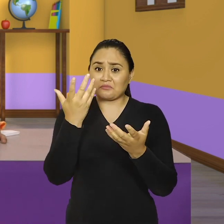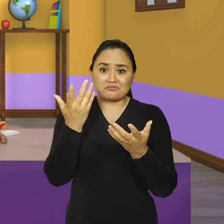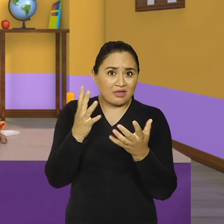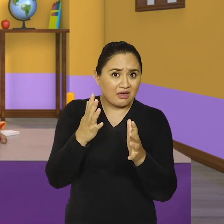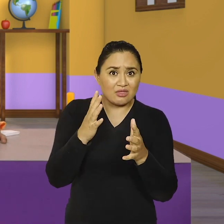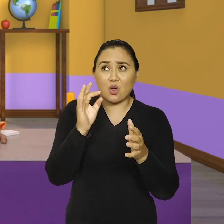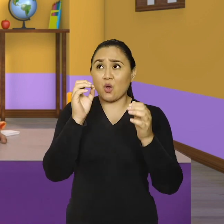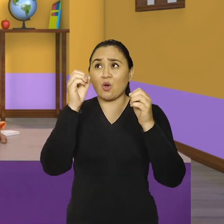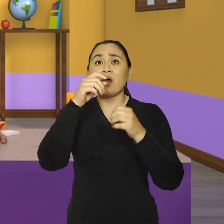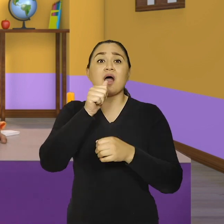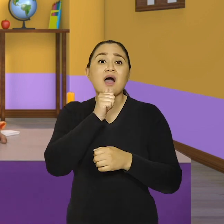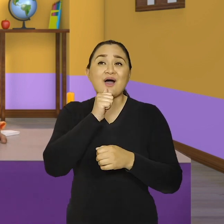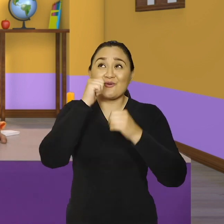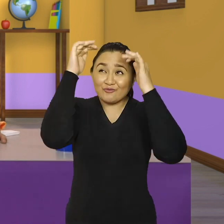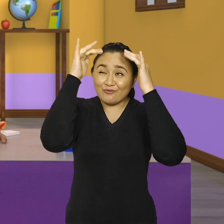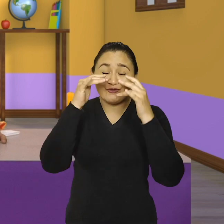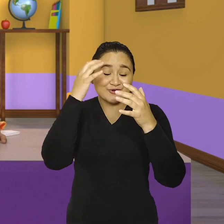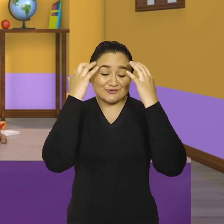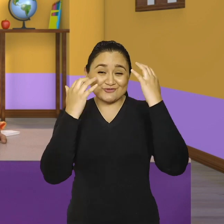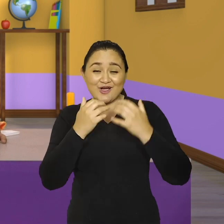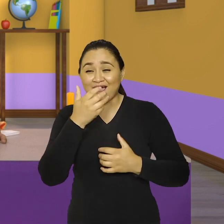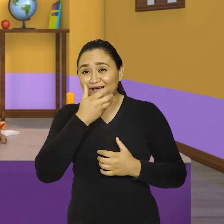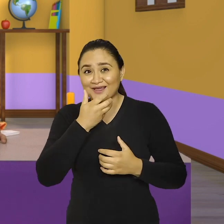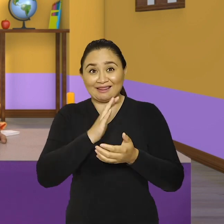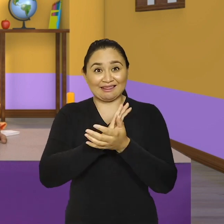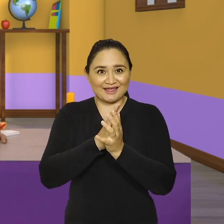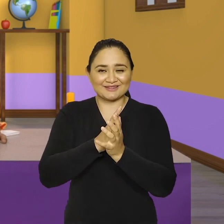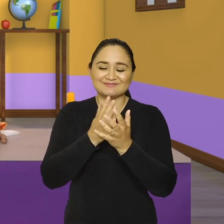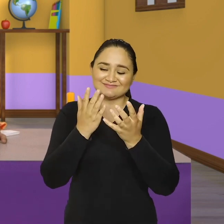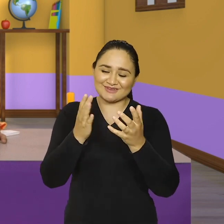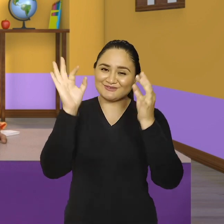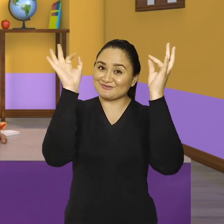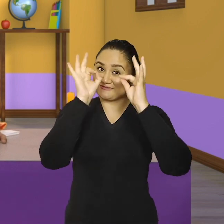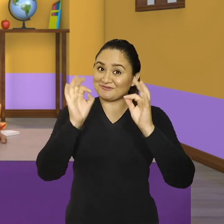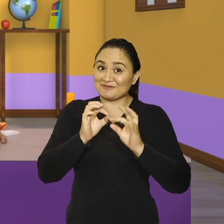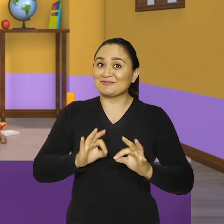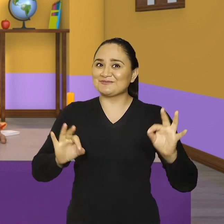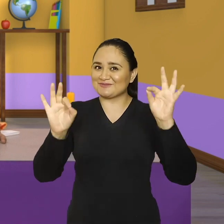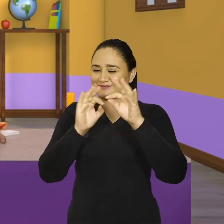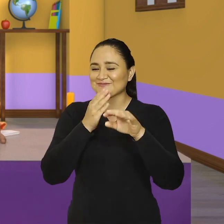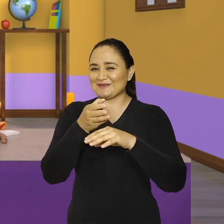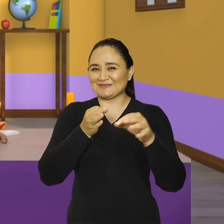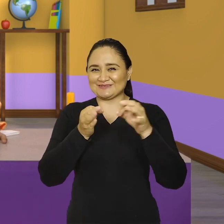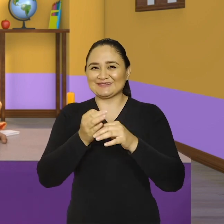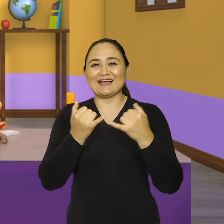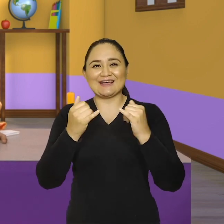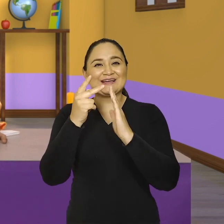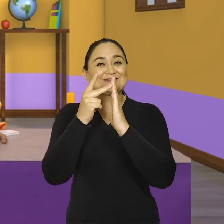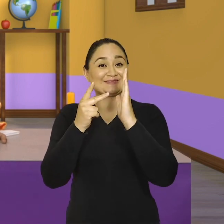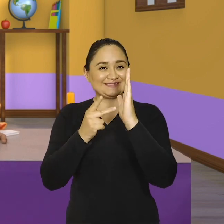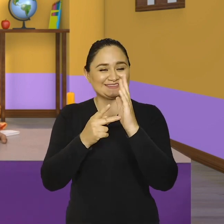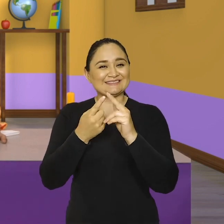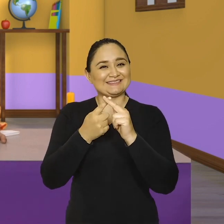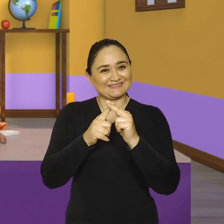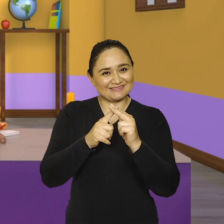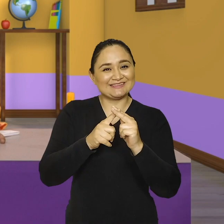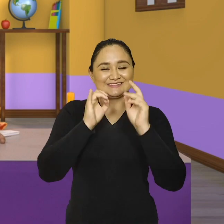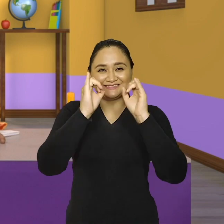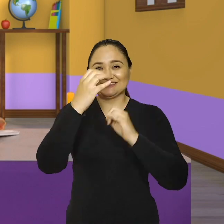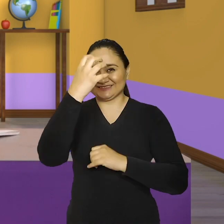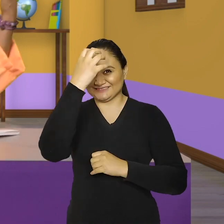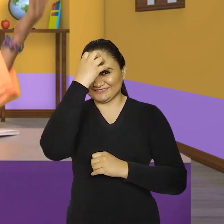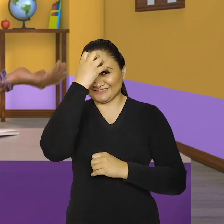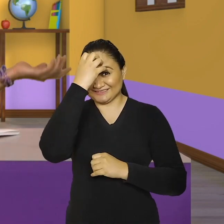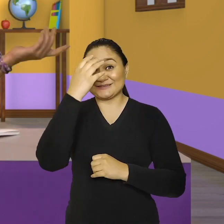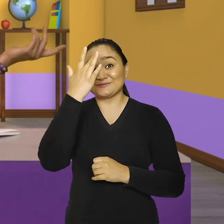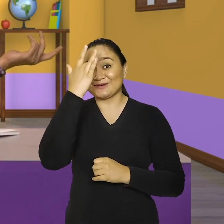trabajar, ni bañarnos en agua caliente. Bueno, ya les sigo contando. Mientras tanto, comencemos con nuestro programa divertido y